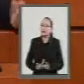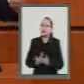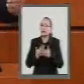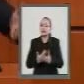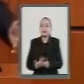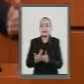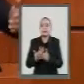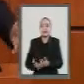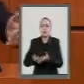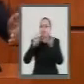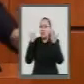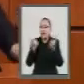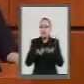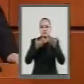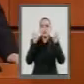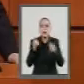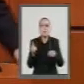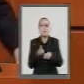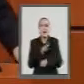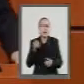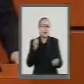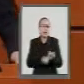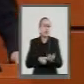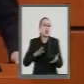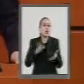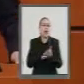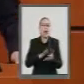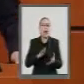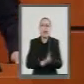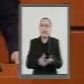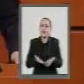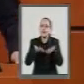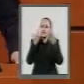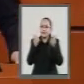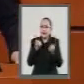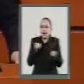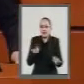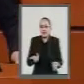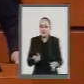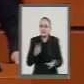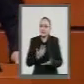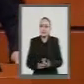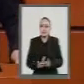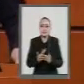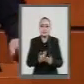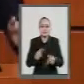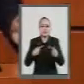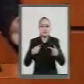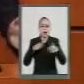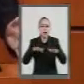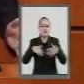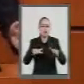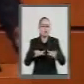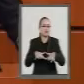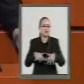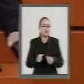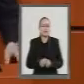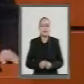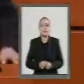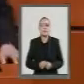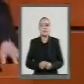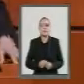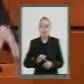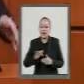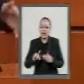saber qué estaba ocurriendo en el interior del penal de Topo Chico. A primeras horas